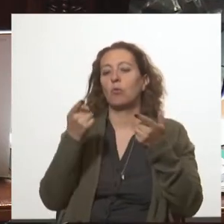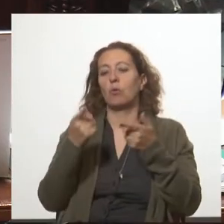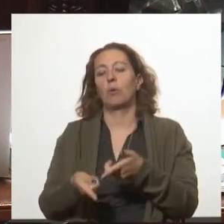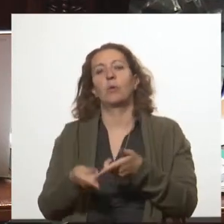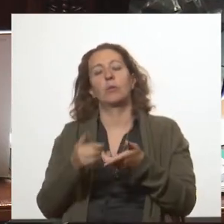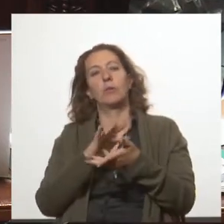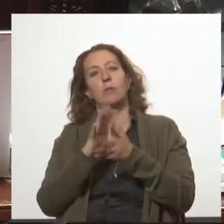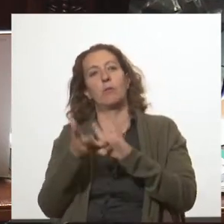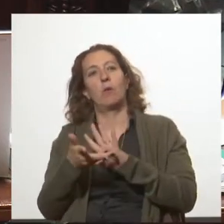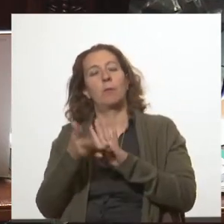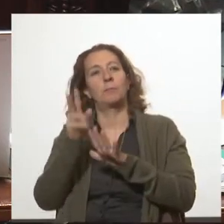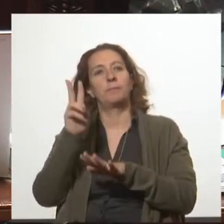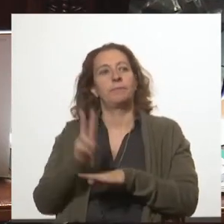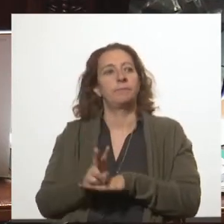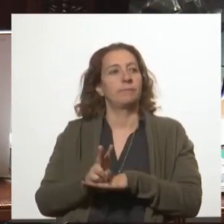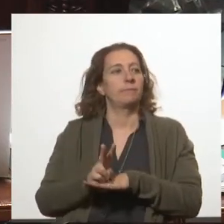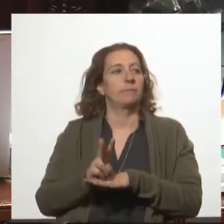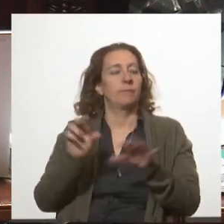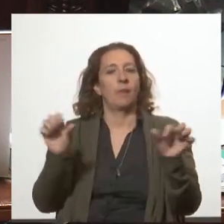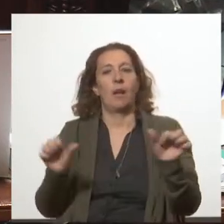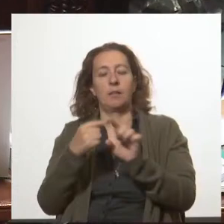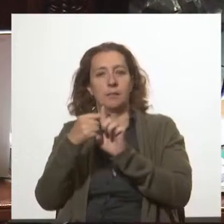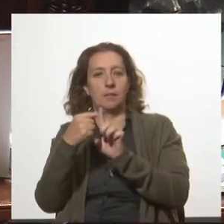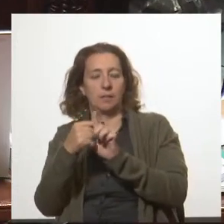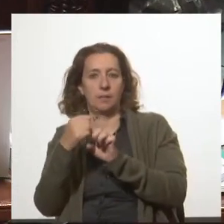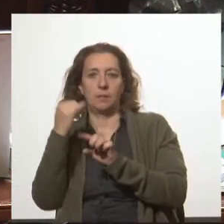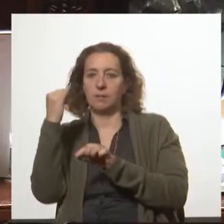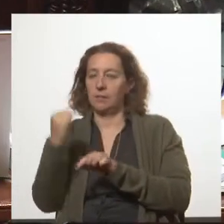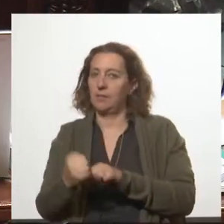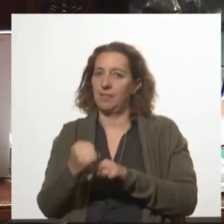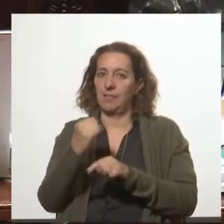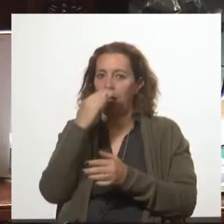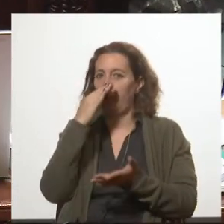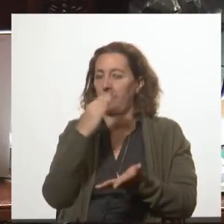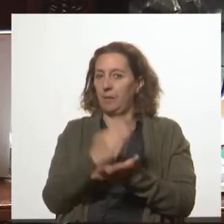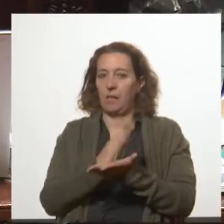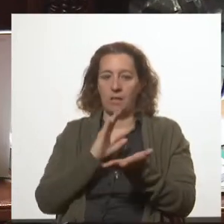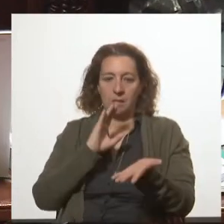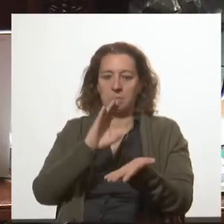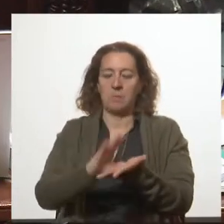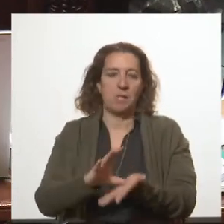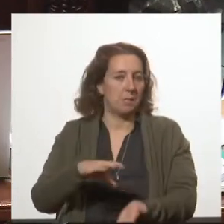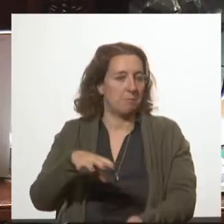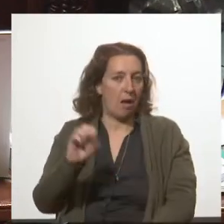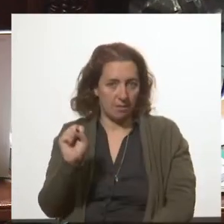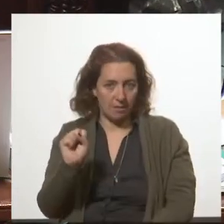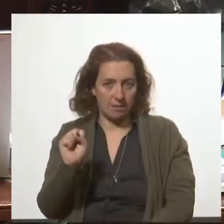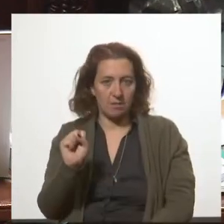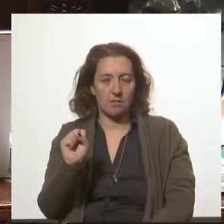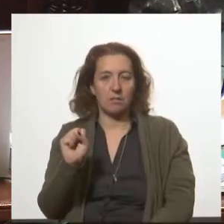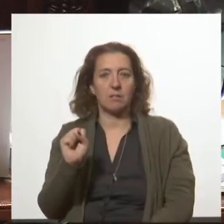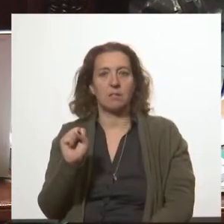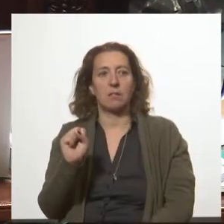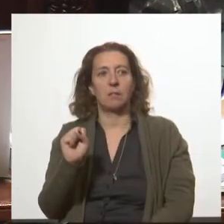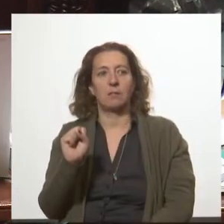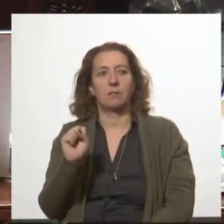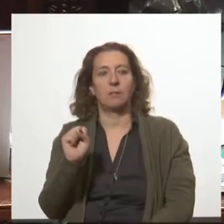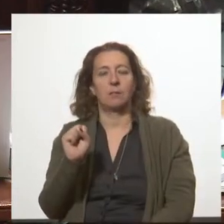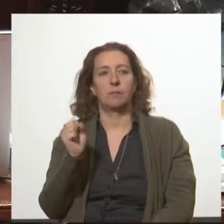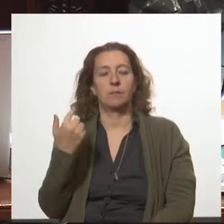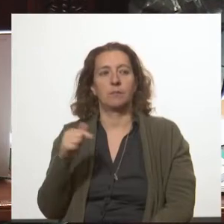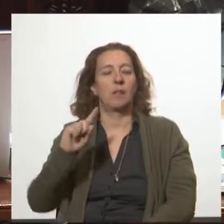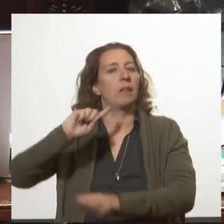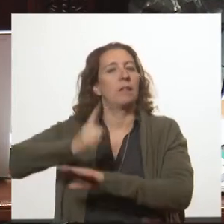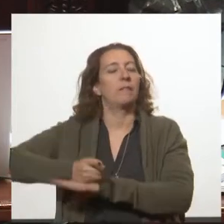uso de un activo del derecho de un show si uno termina invirtiendo tres veces más en el presupuesto inicial está